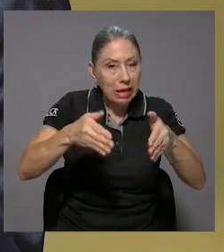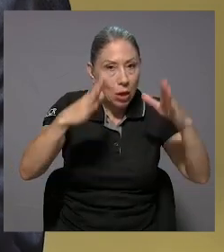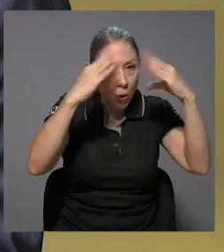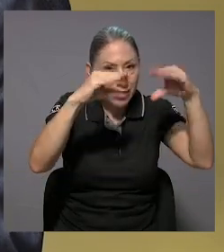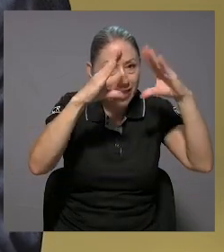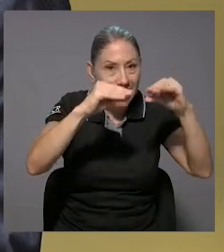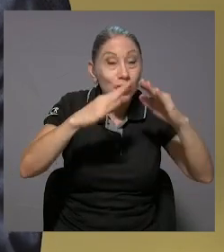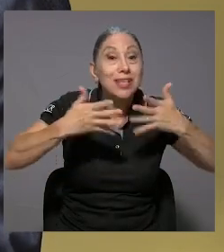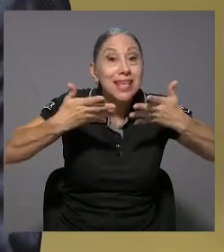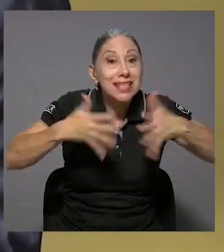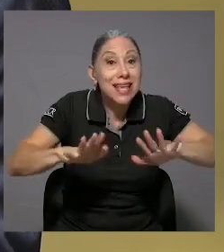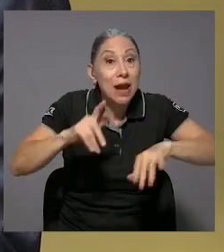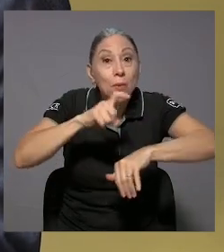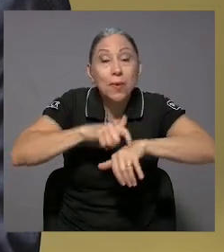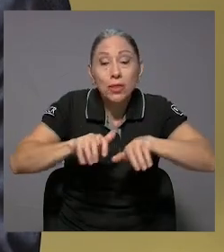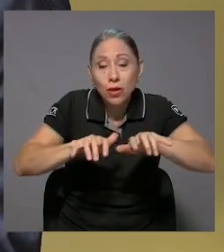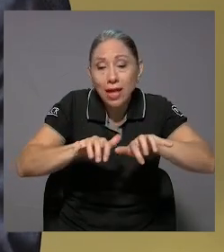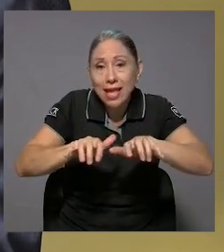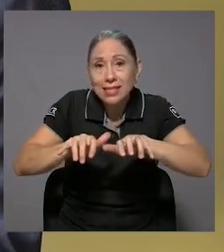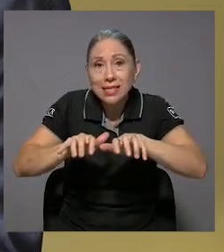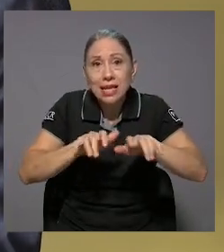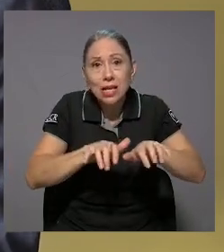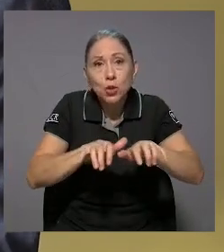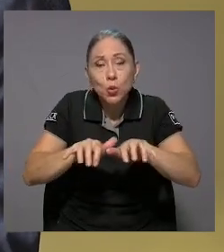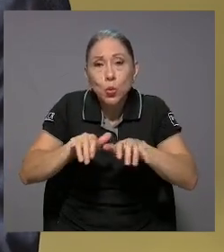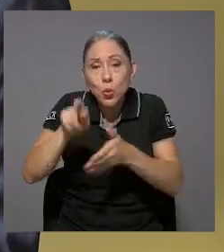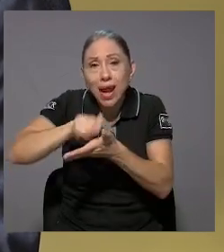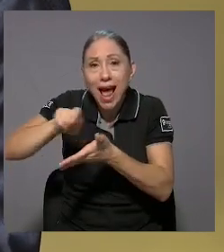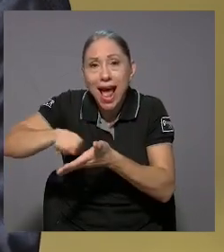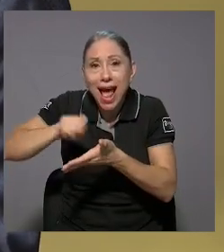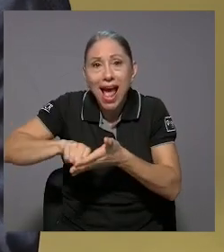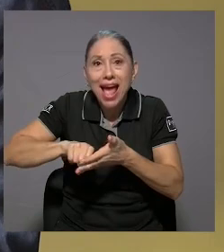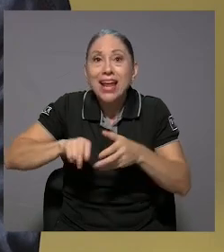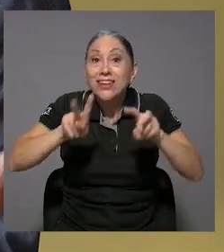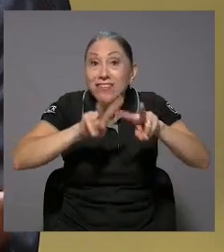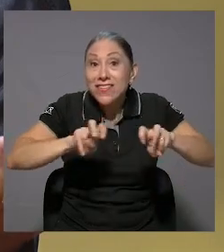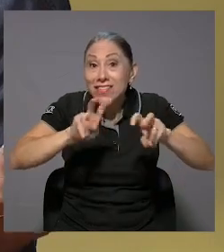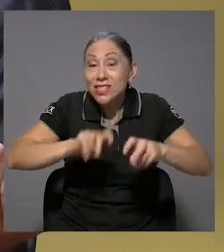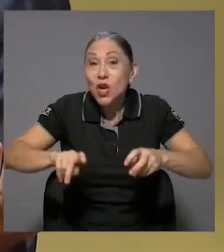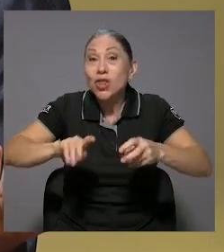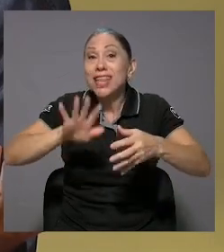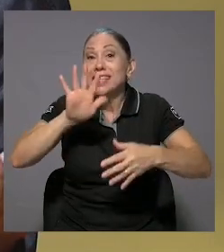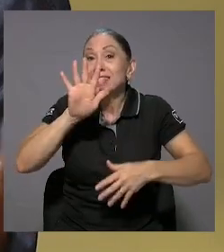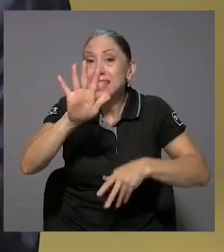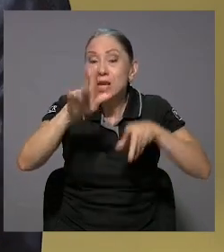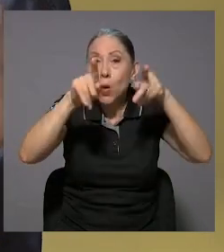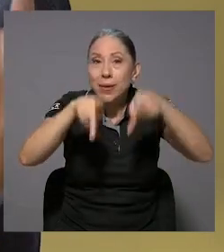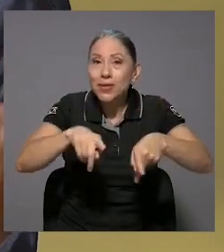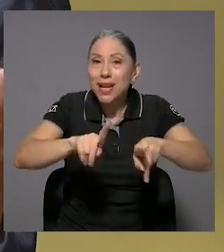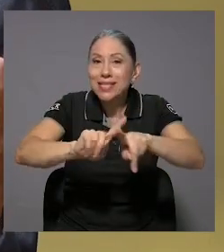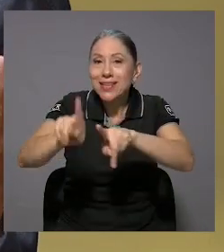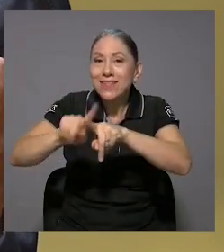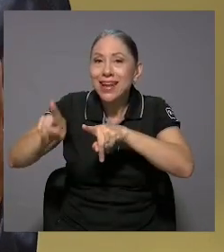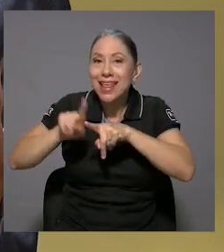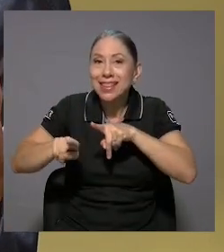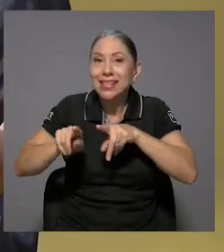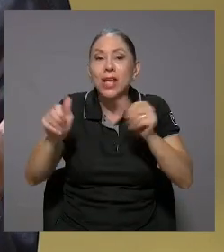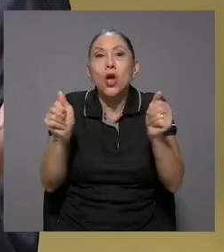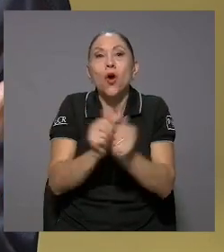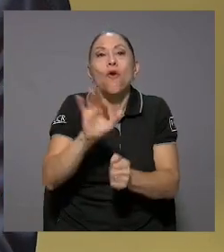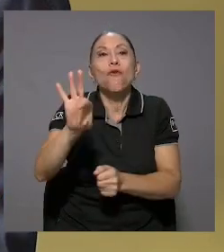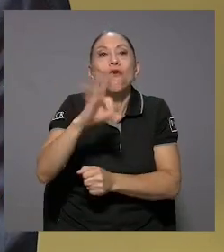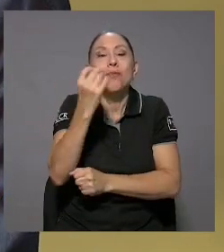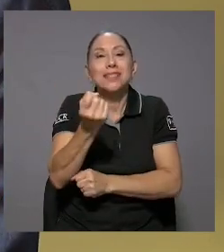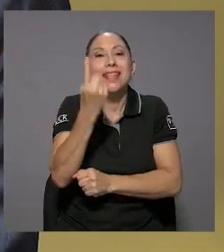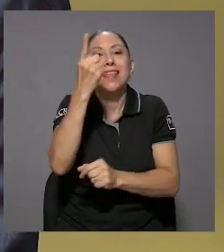¿verdad?, sentarse a trabajar con datos, y ya la parte de escritura que pasa revisiones de 5 personas diferentes con diferentes